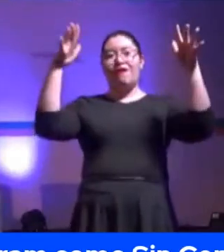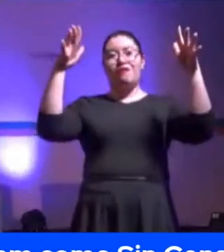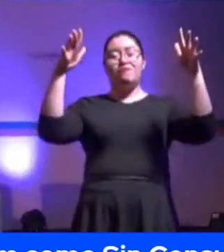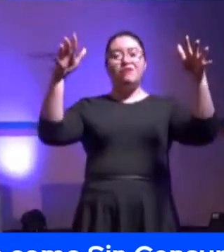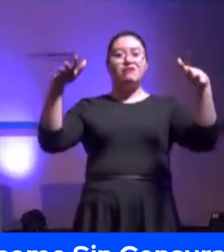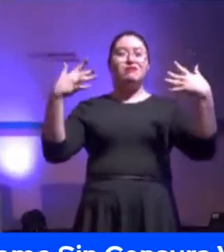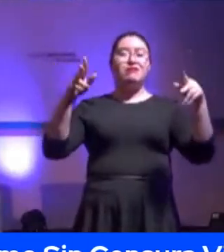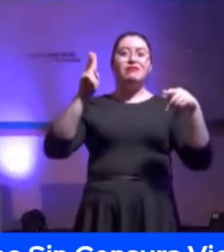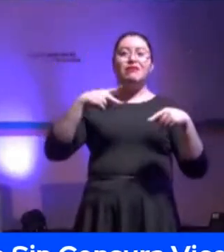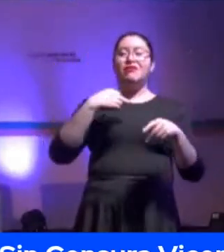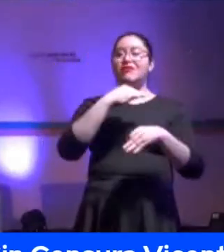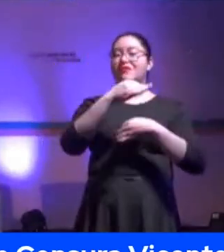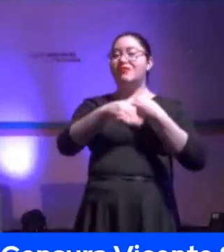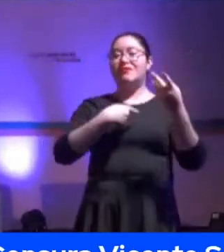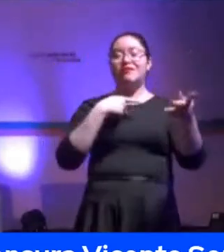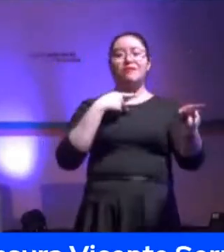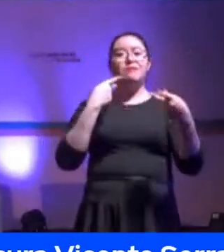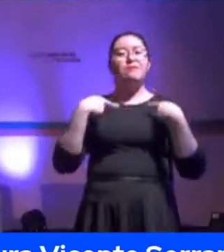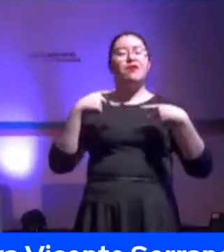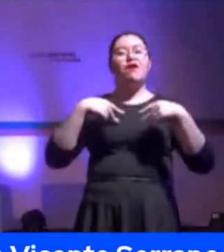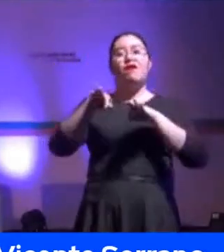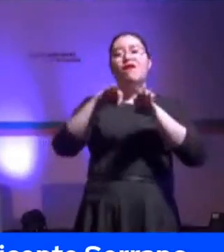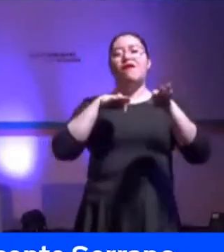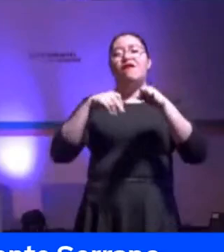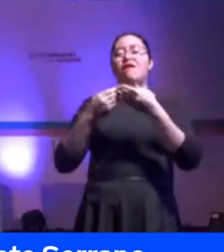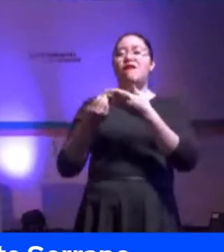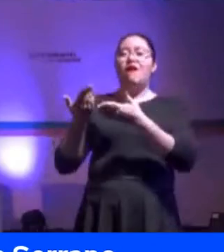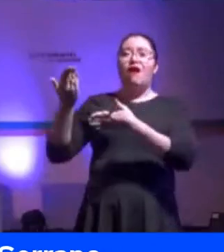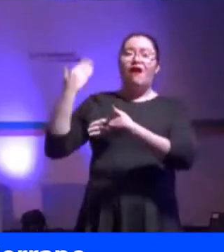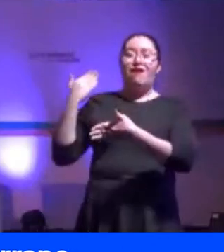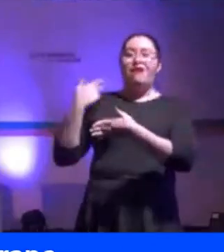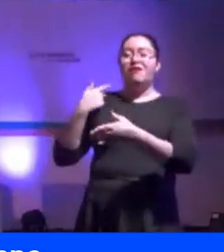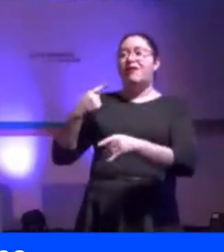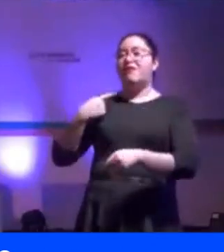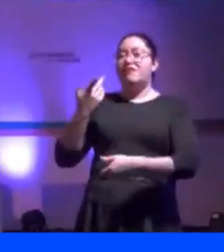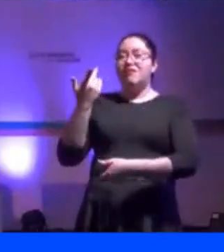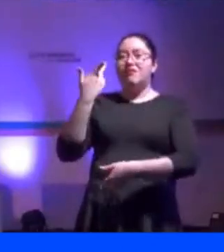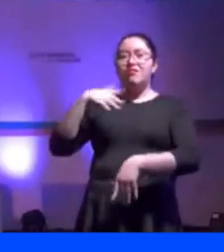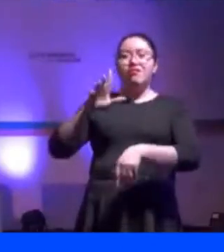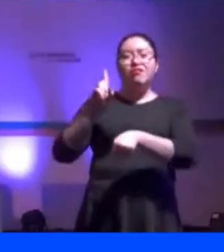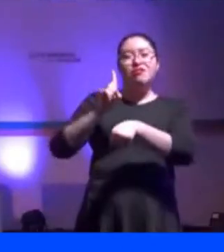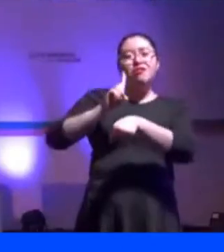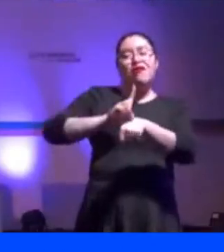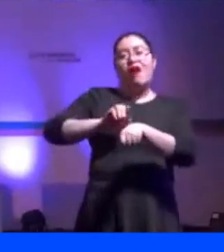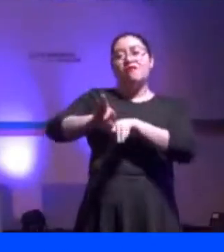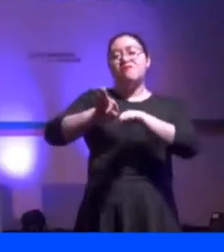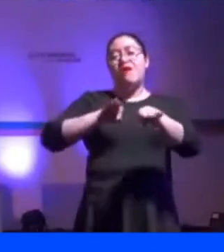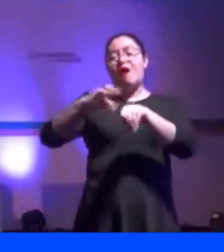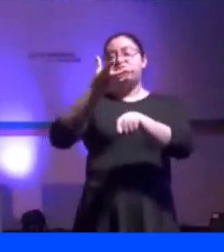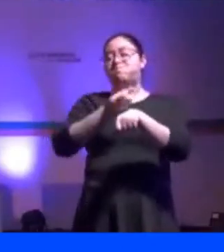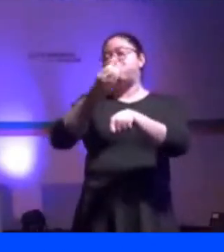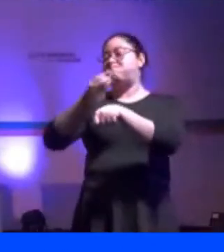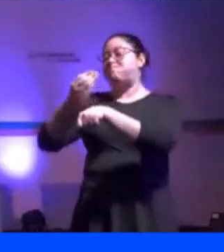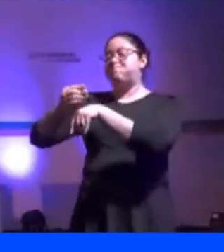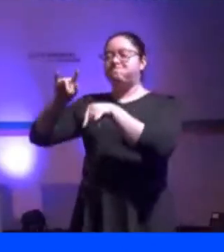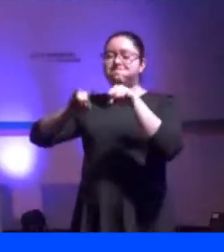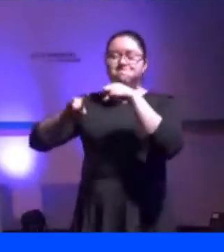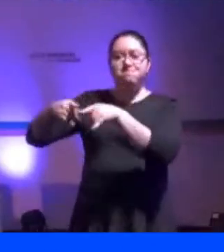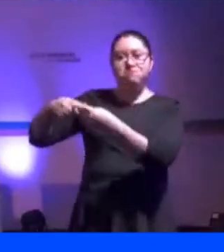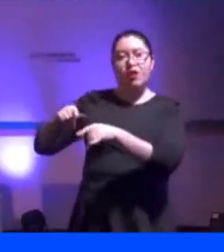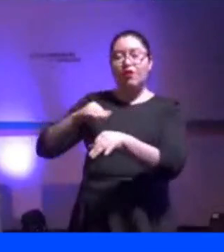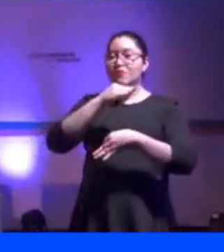enorme para toda la gente de producción que estuvo durante 10 días trabajando en esta feria, toda la gente que